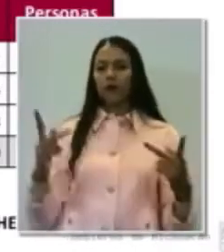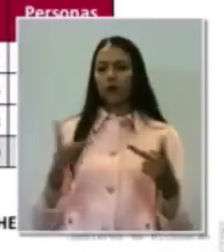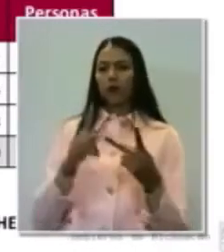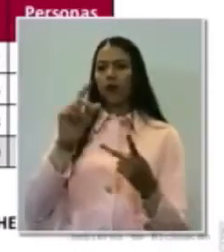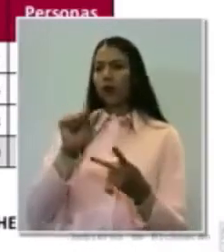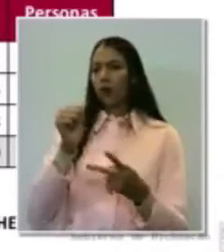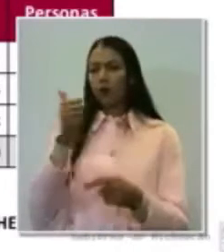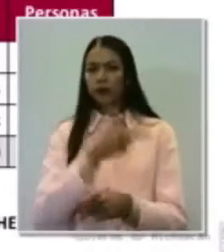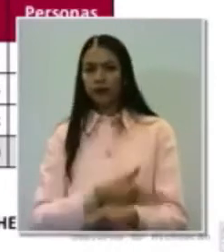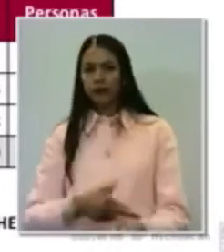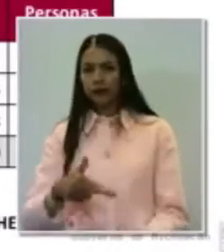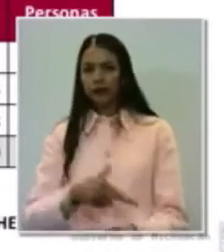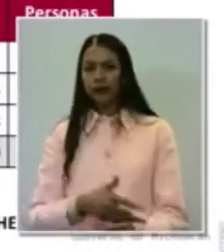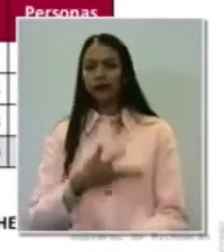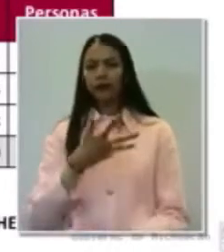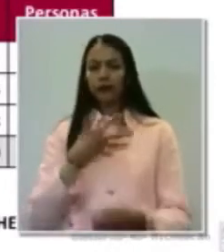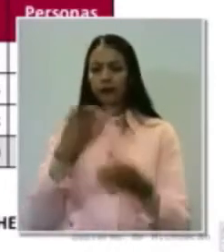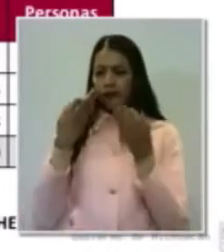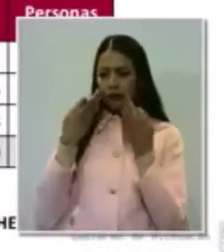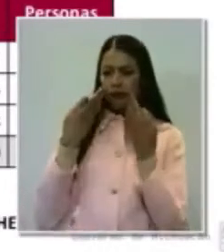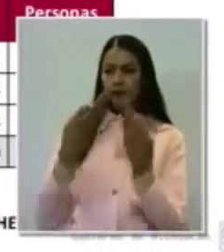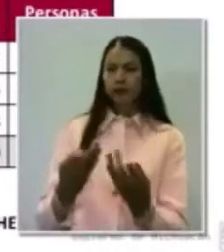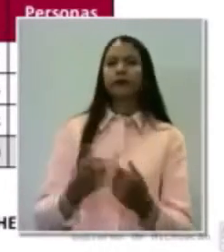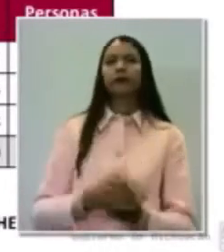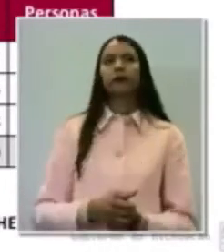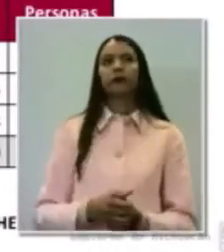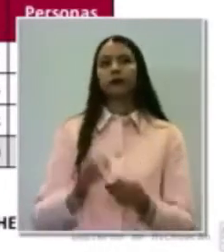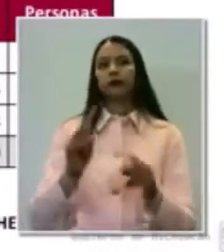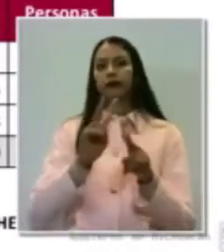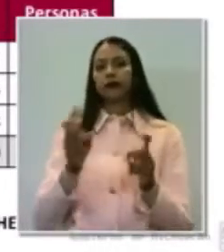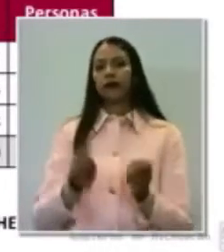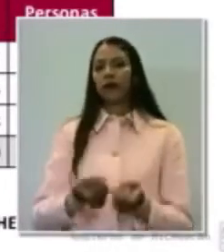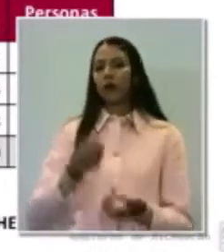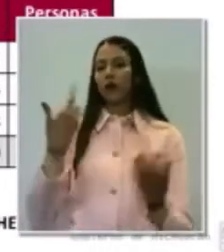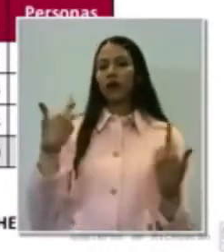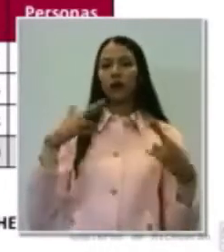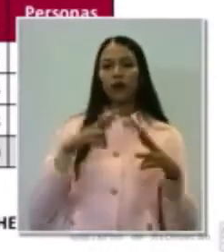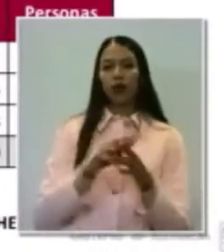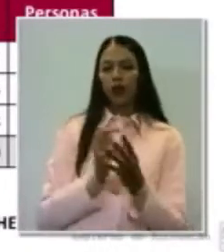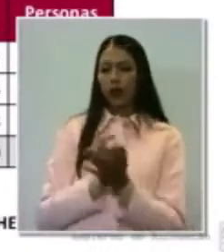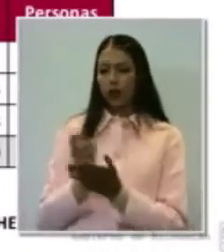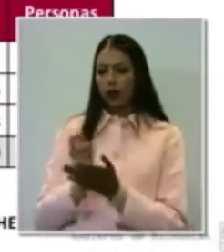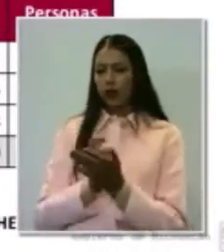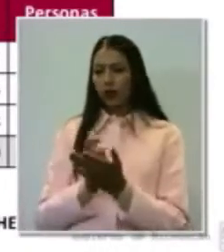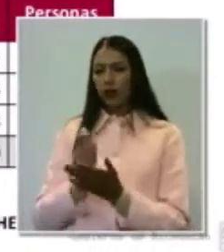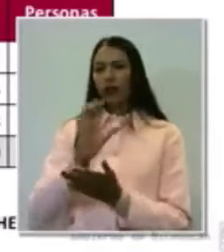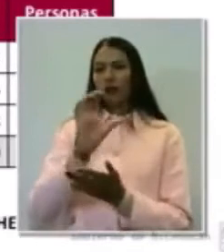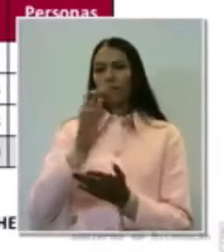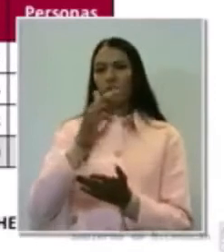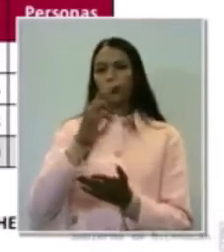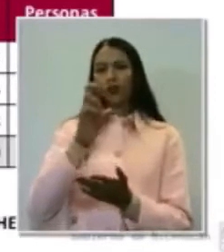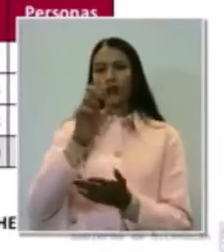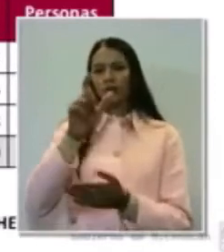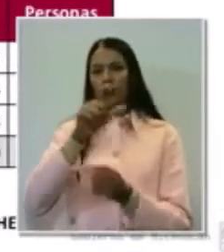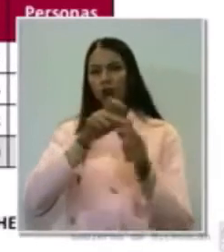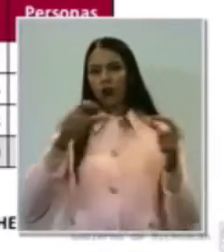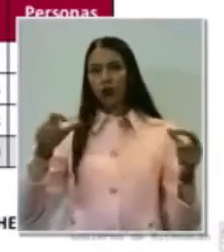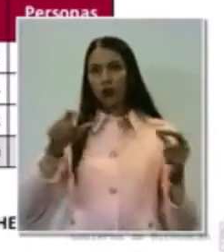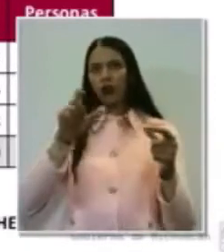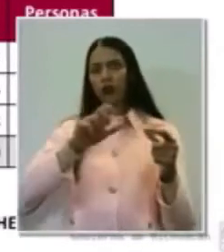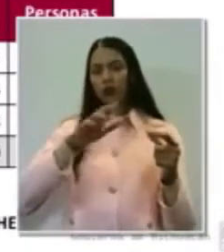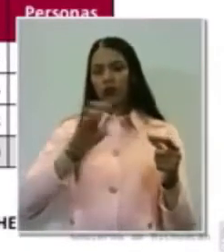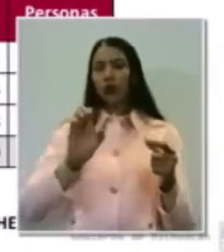con otro proceso que estamos transparentando. El asunto de cuántos maestros cobran con cheque, cuántos maestros cobran